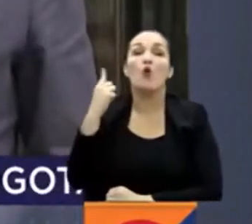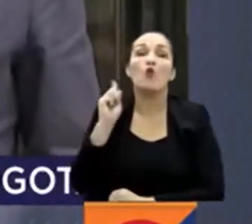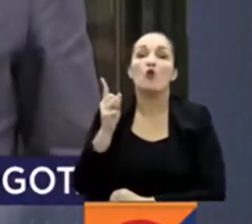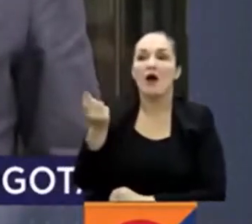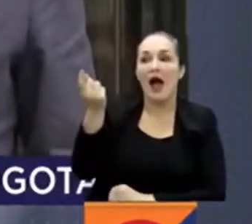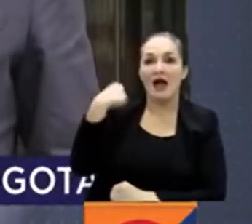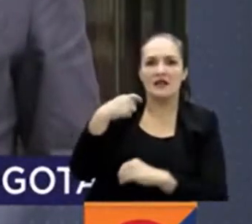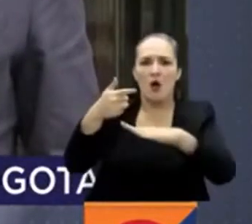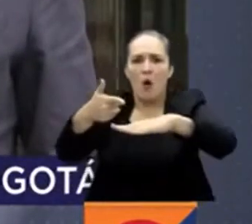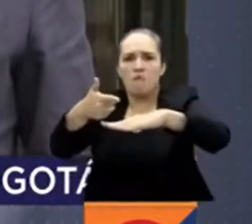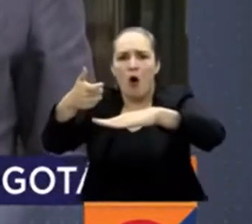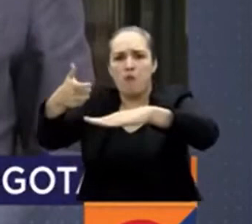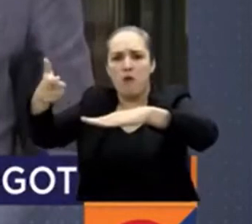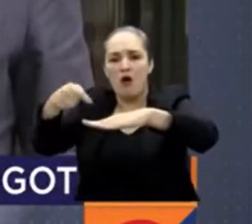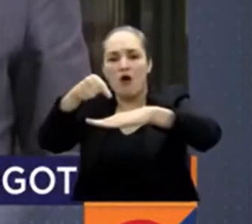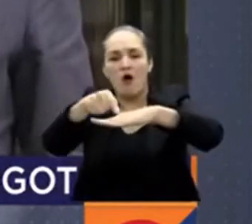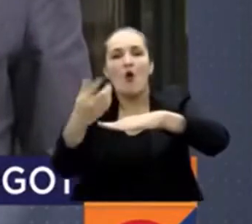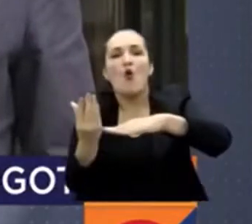dicho el presidente?